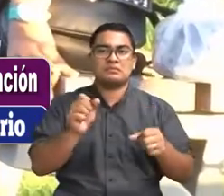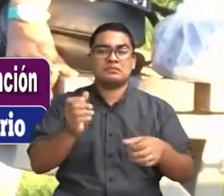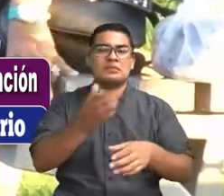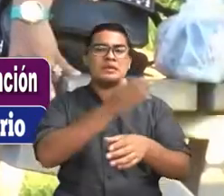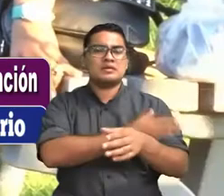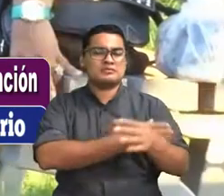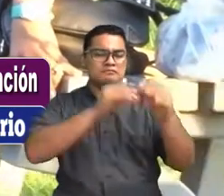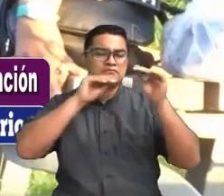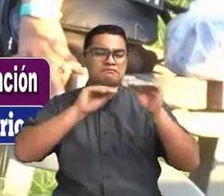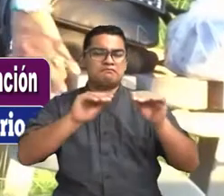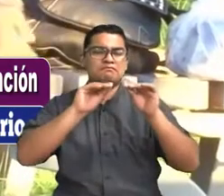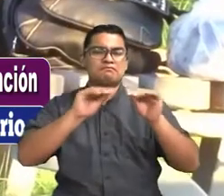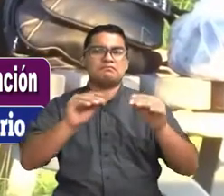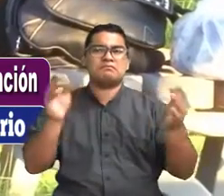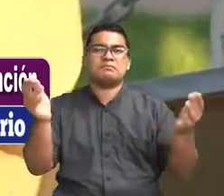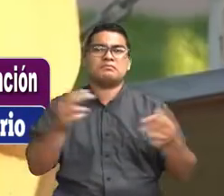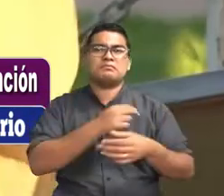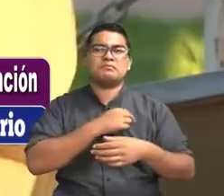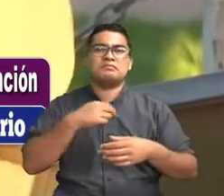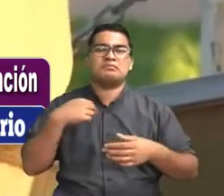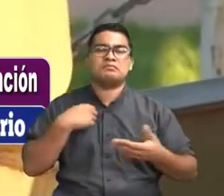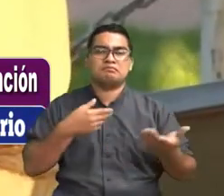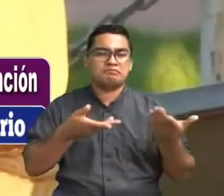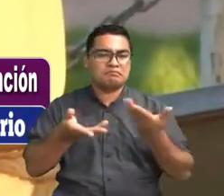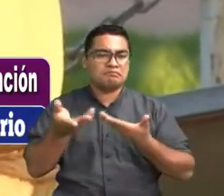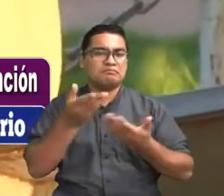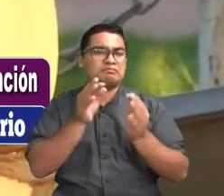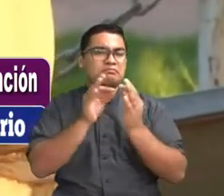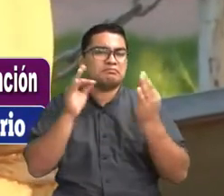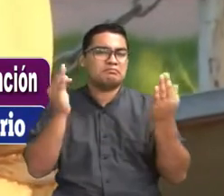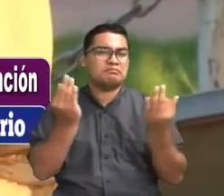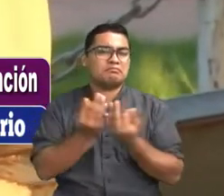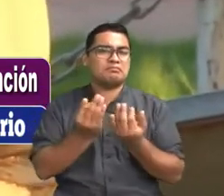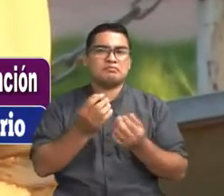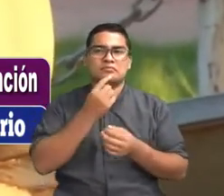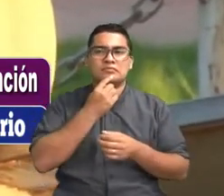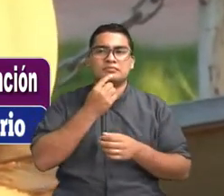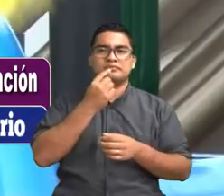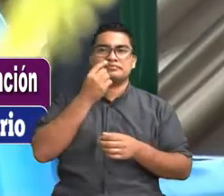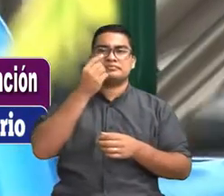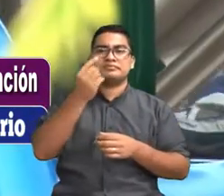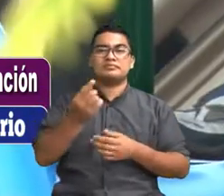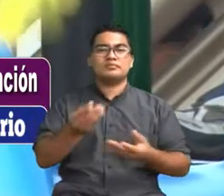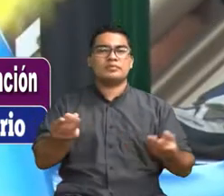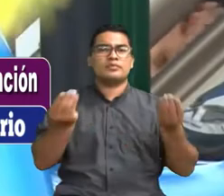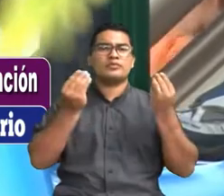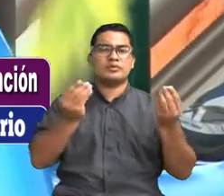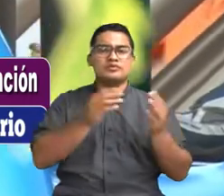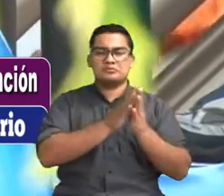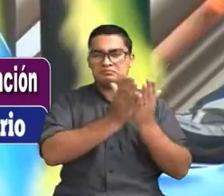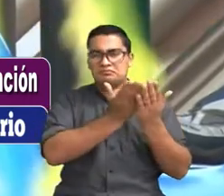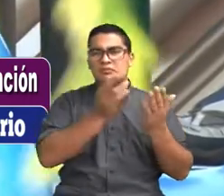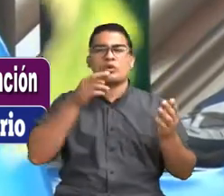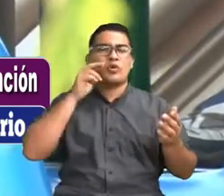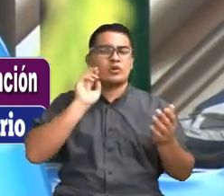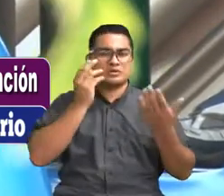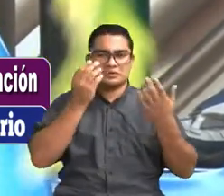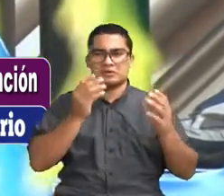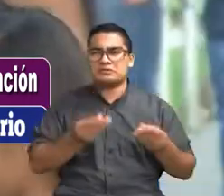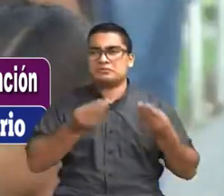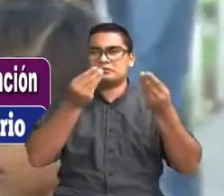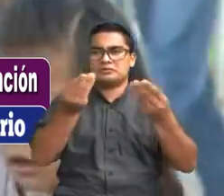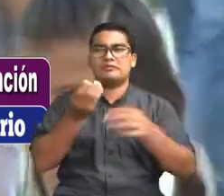formación que se le está compartiendo a la familia. Por eso te decía que hay una cantidad de cartillas que se han elaborado, que se